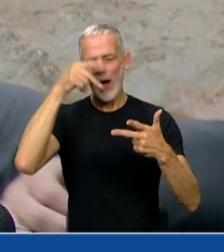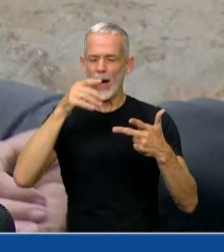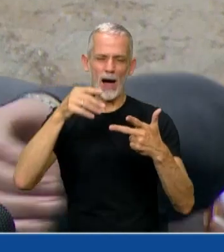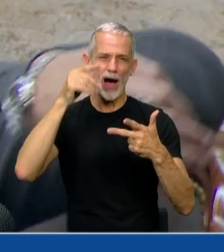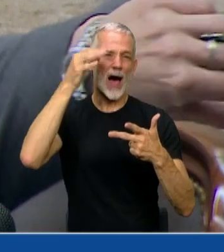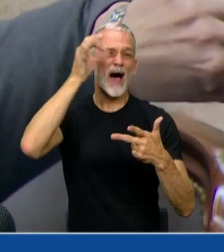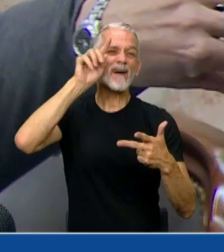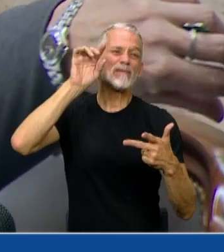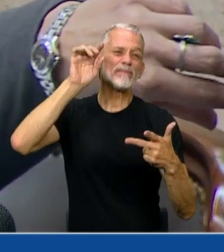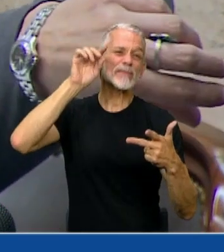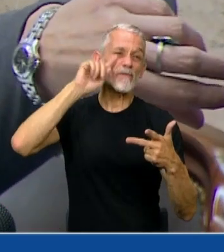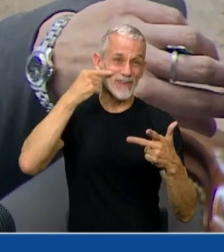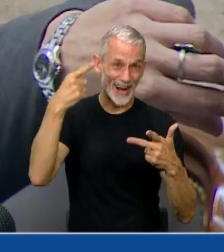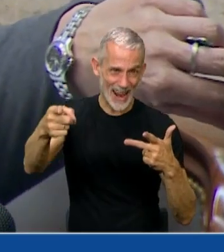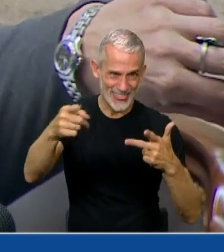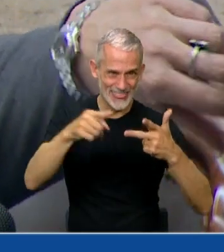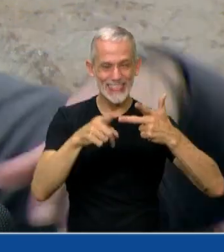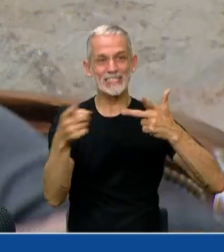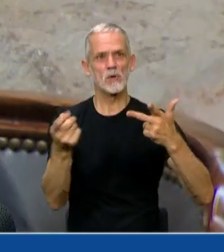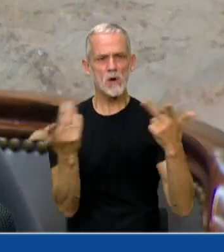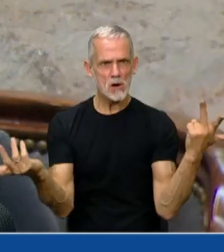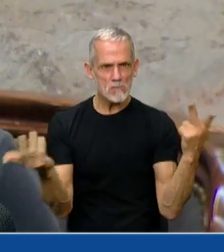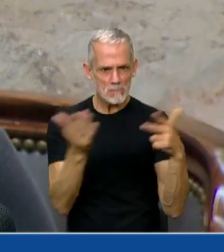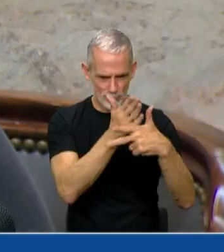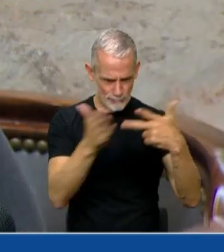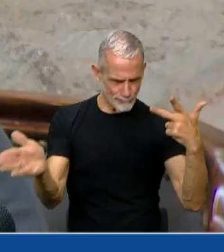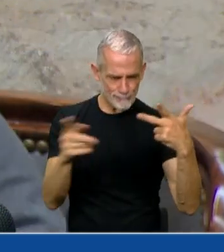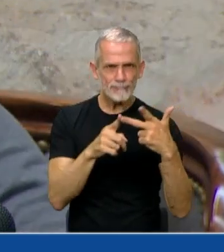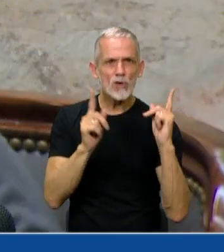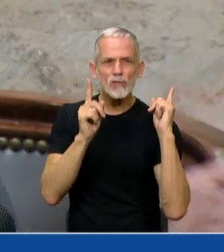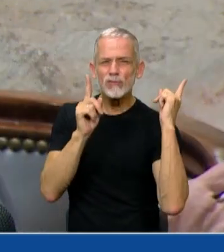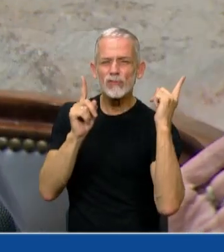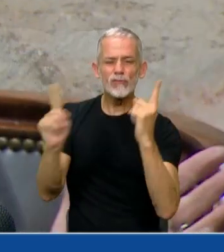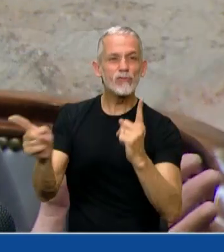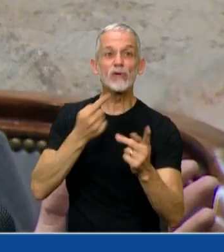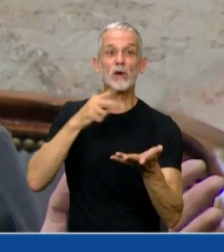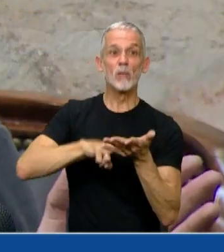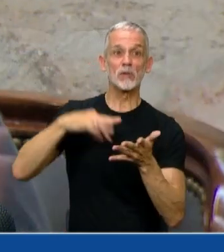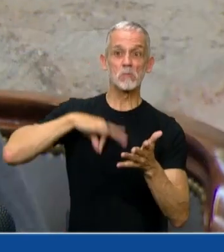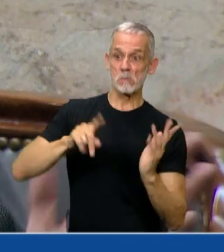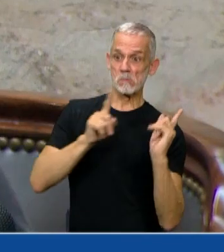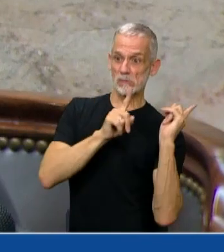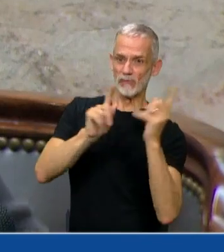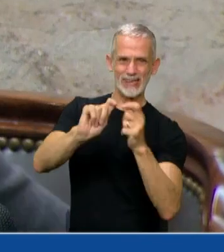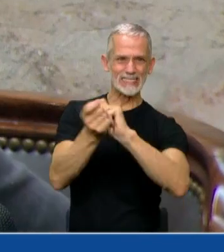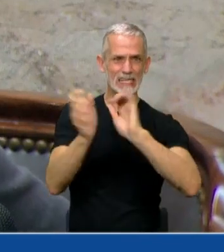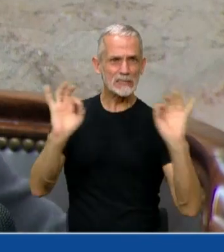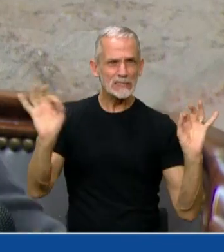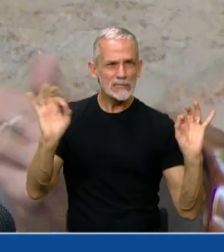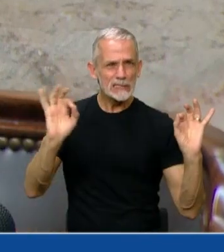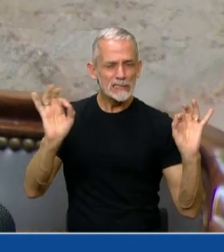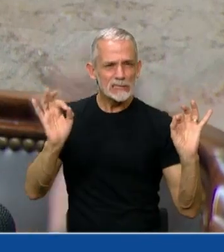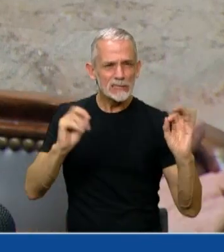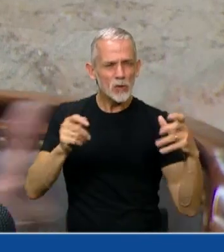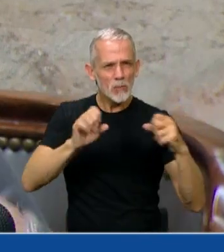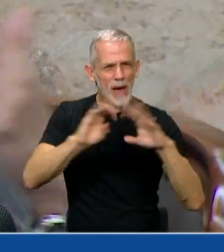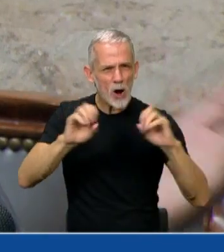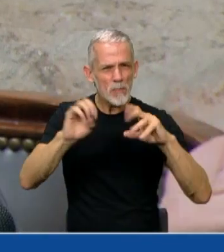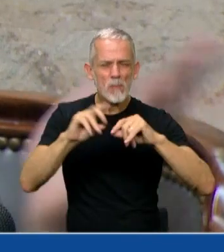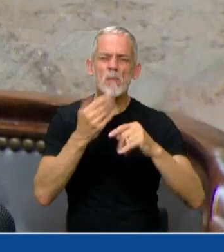Fernández, hasta estos finales de tiempo, lo mantuvieron sin modificación alguna,